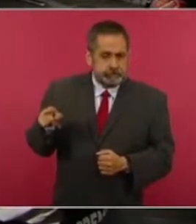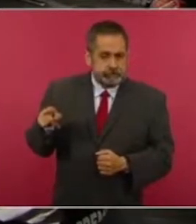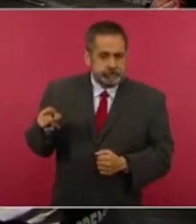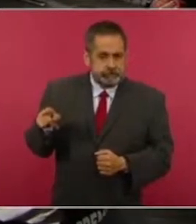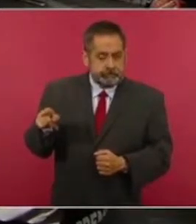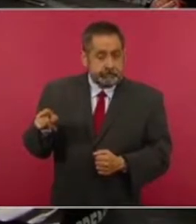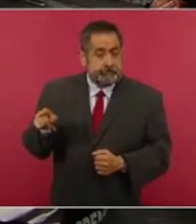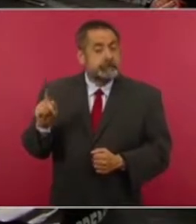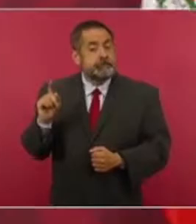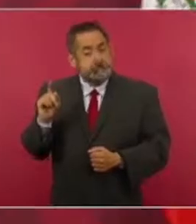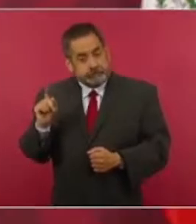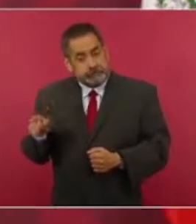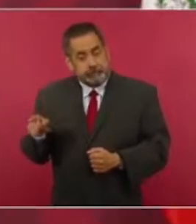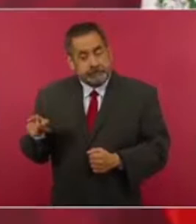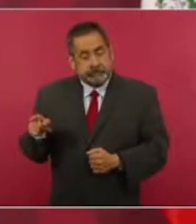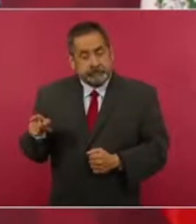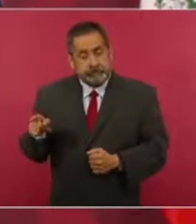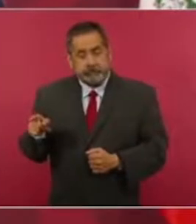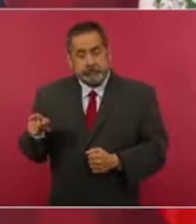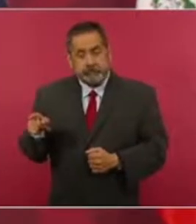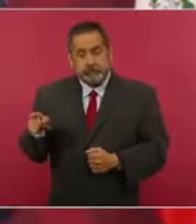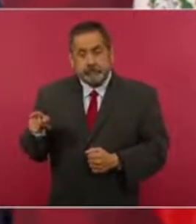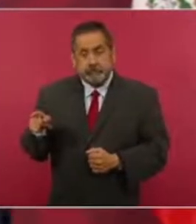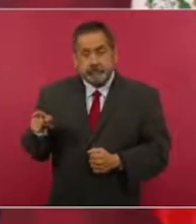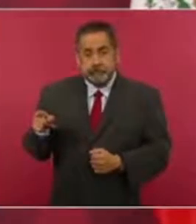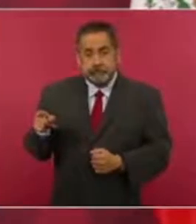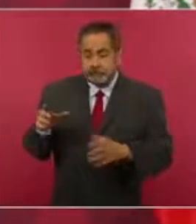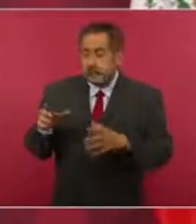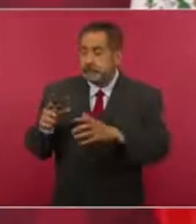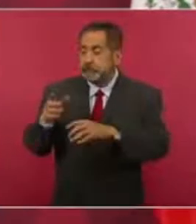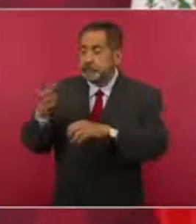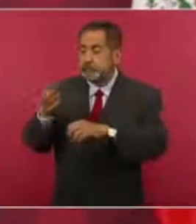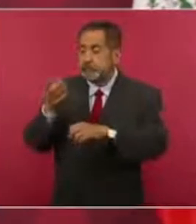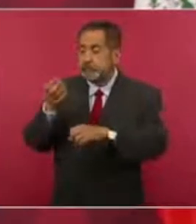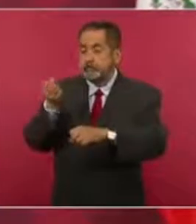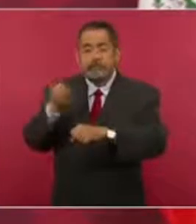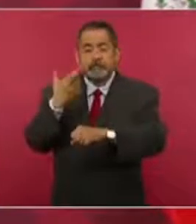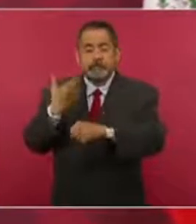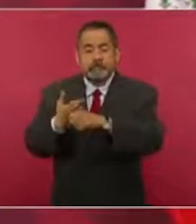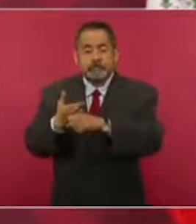que es secretario de Energía,